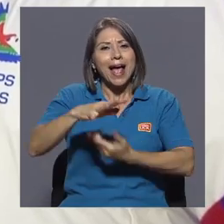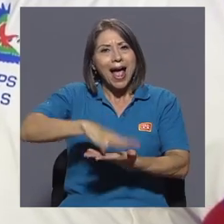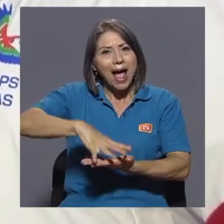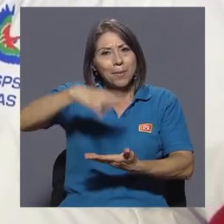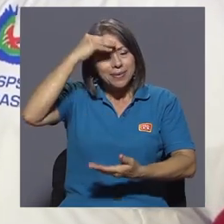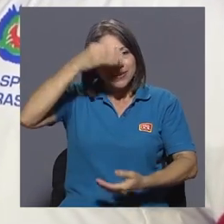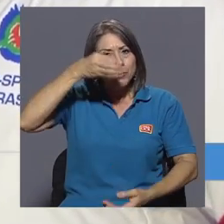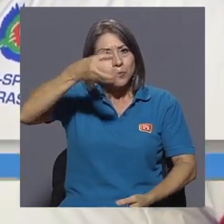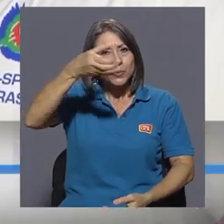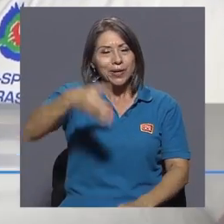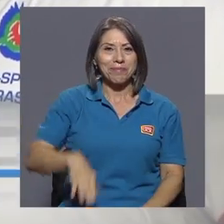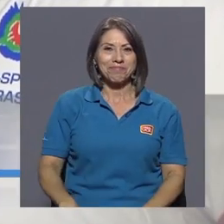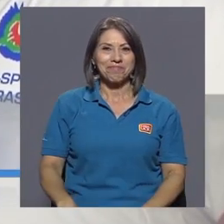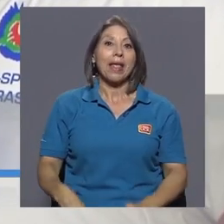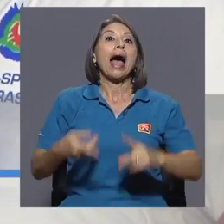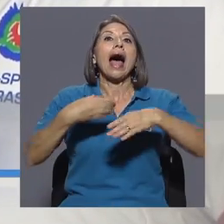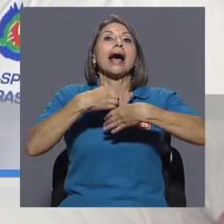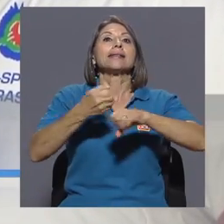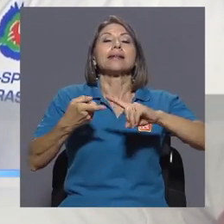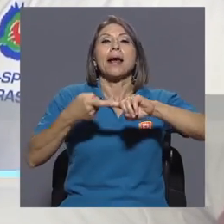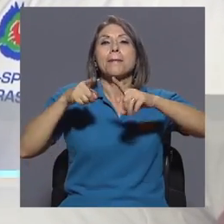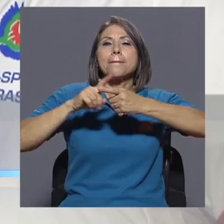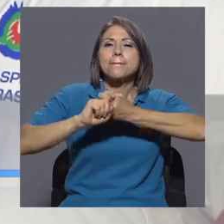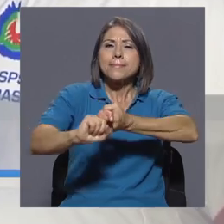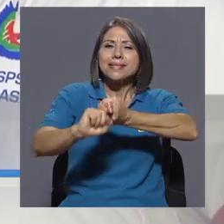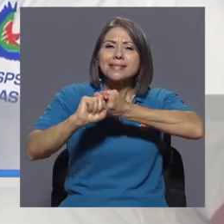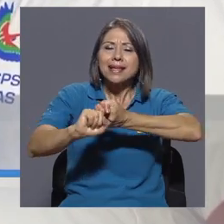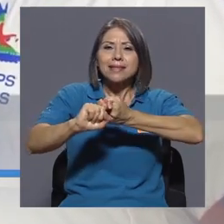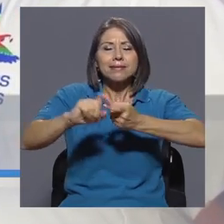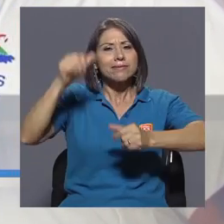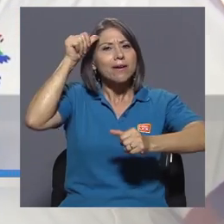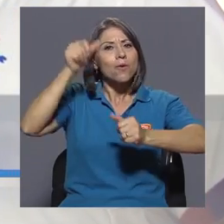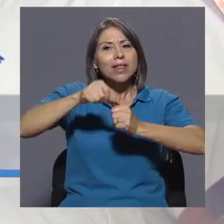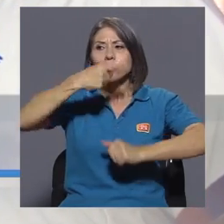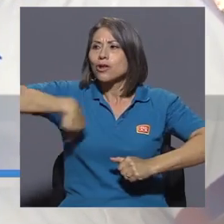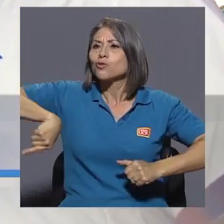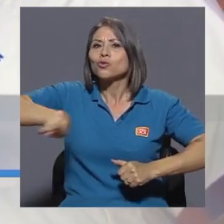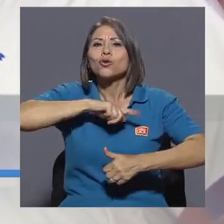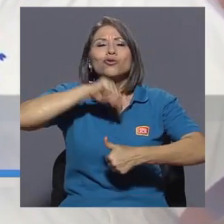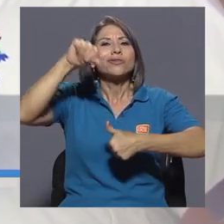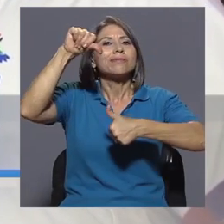Hacer amistad, recordando que somos Centroamérica,